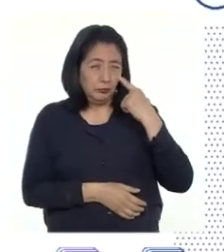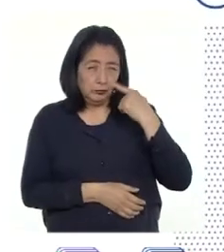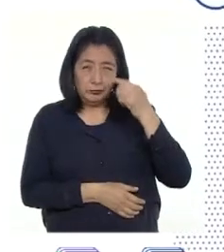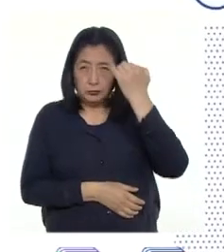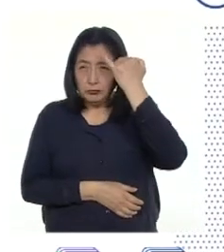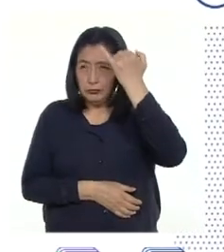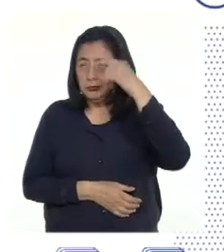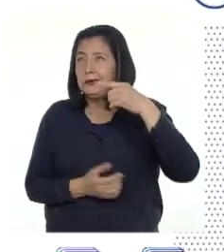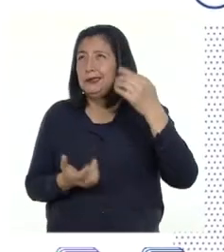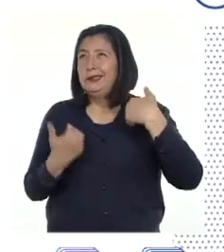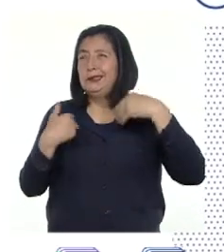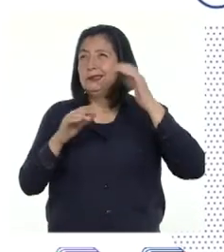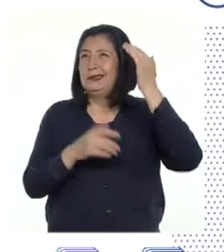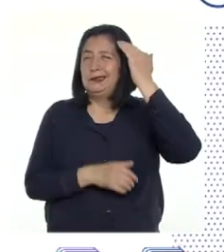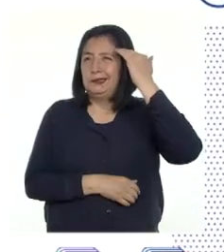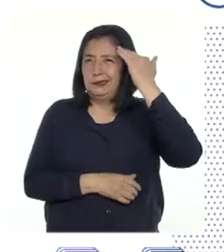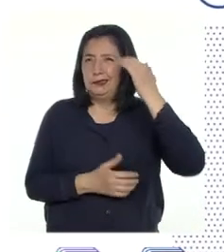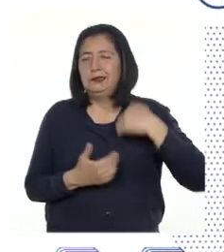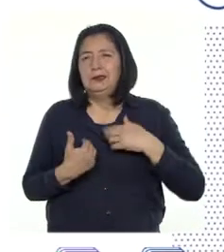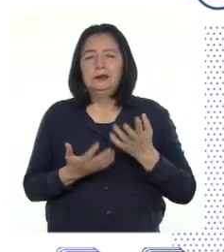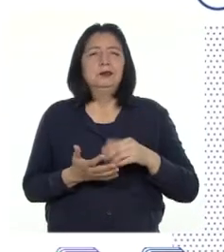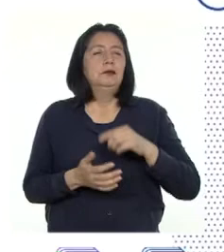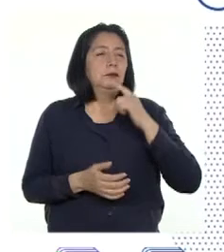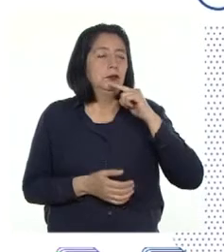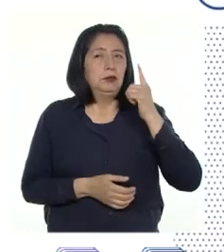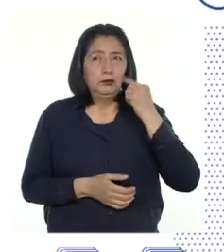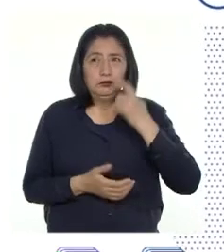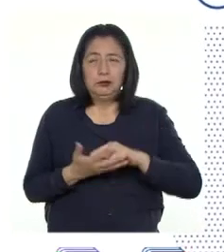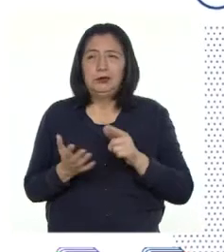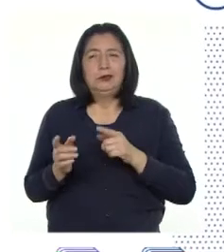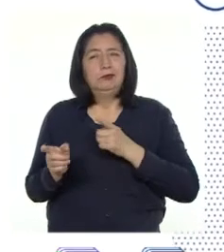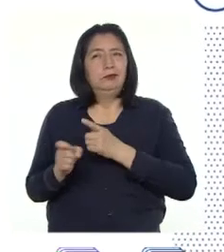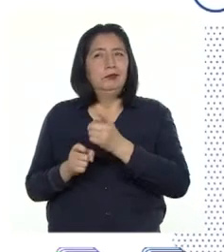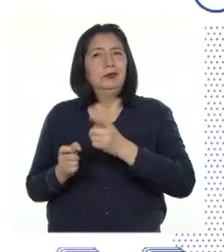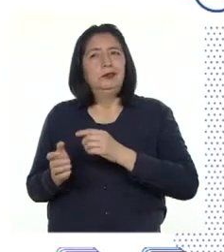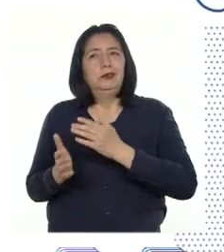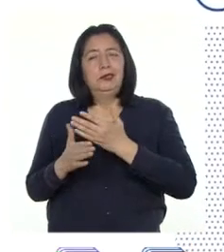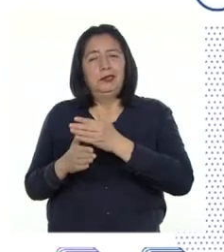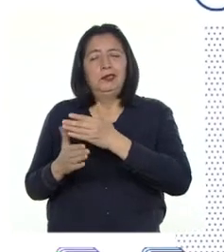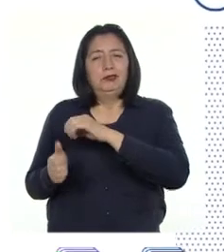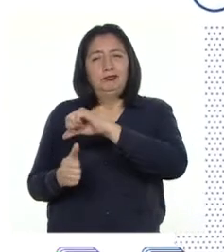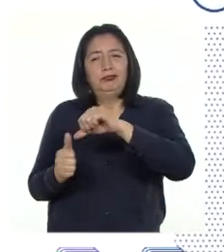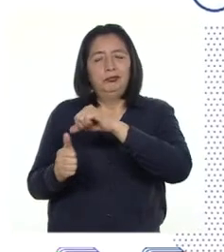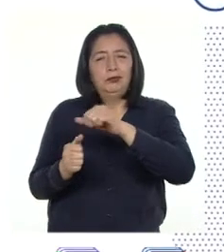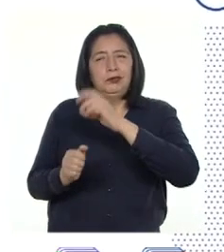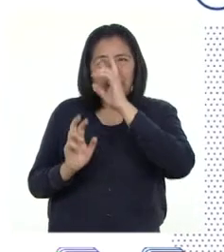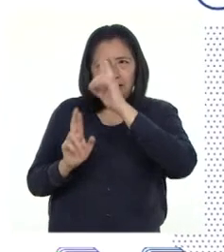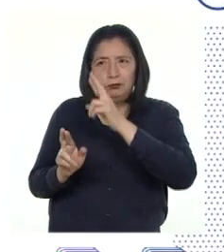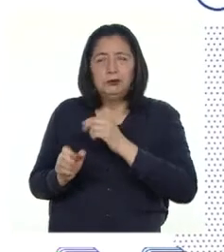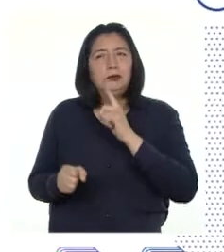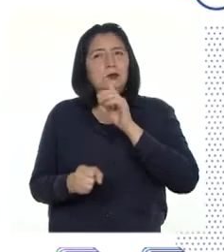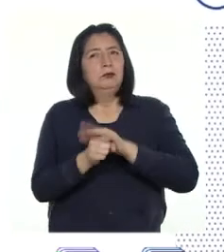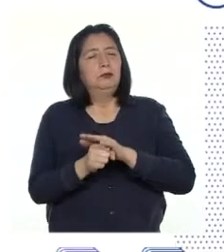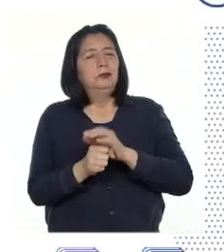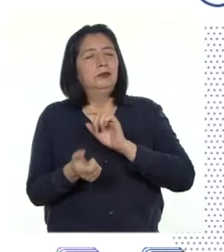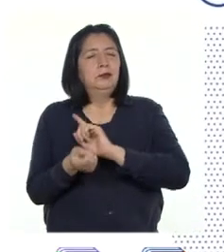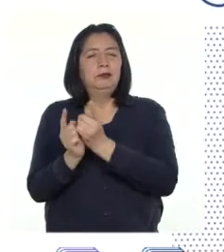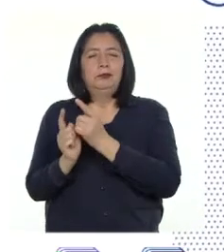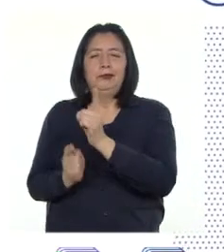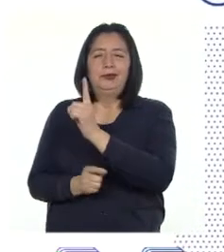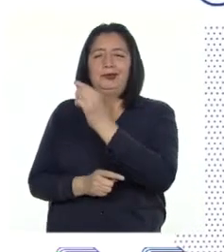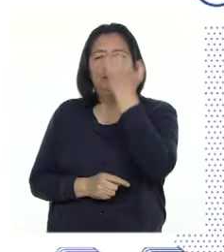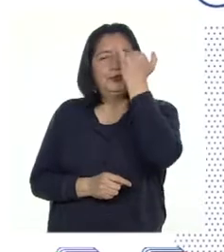ideas preconcebidas sobre las mujeres y los hombres que afectan la convivencia respetuosa y hacer compromisos de cambio para no guiarse